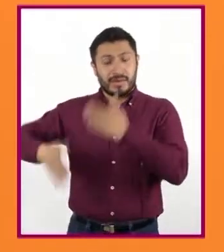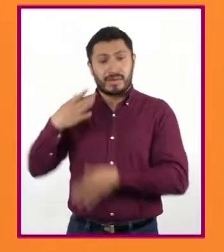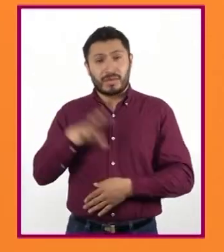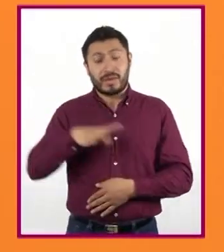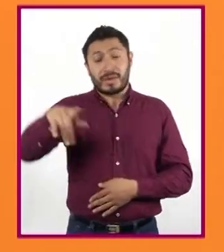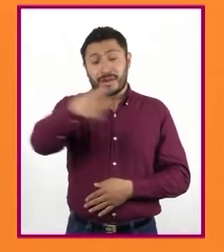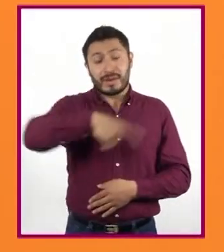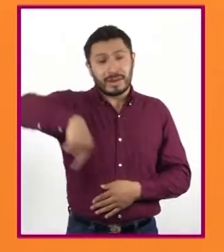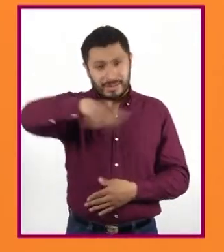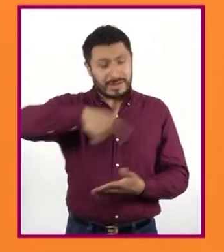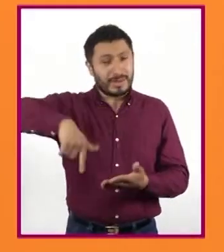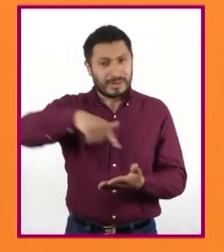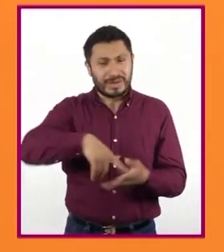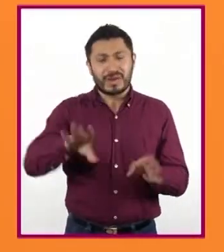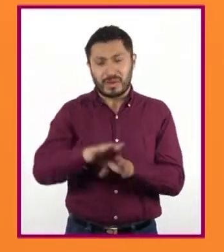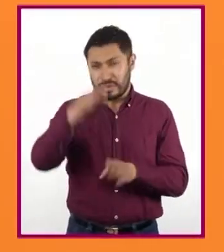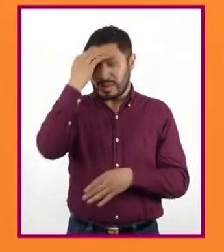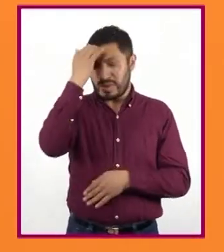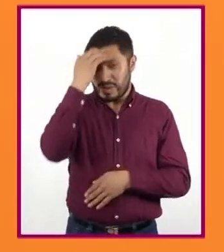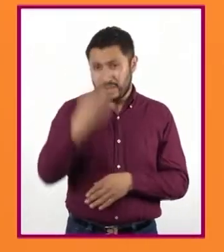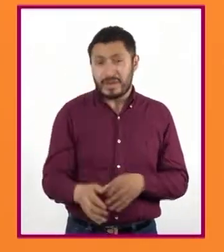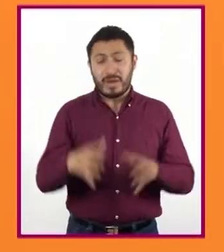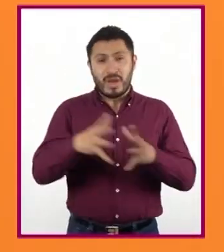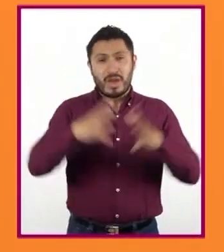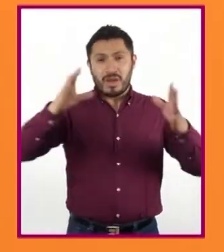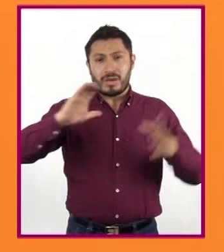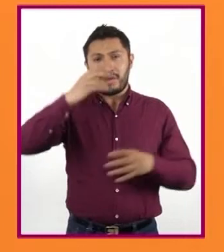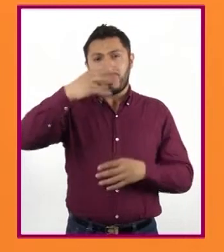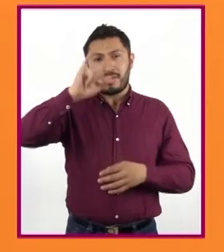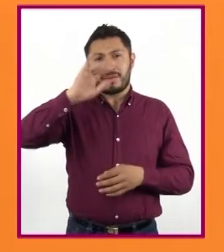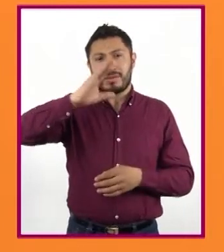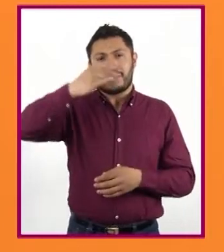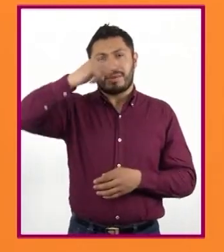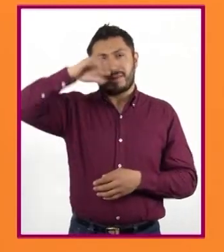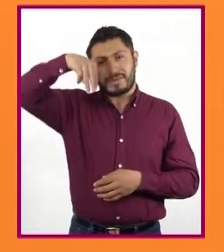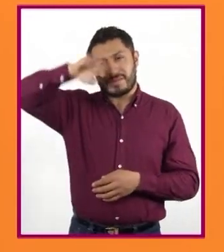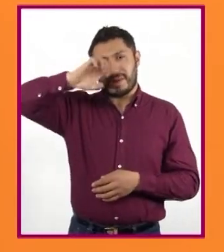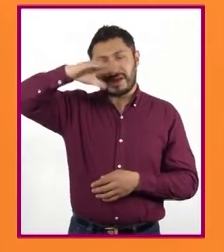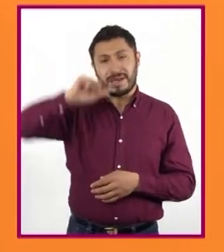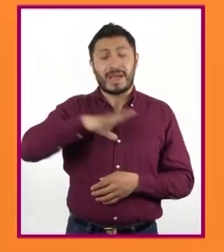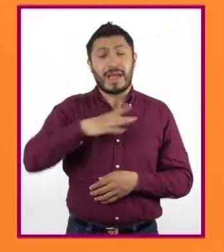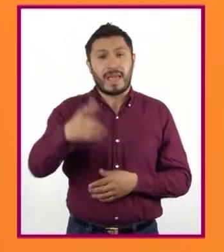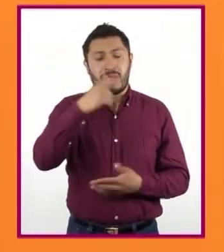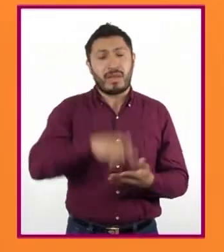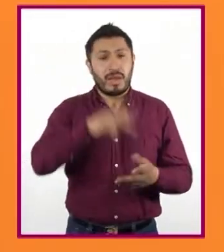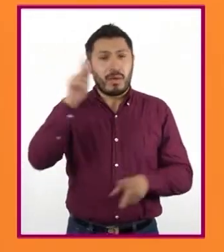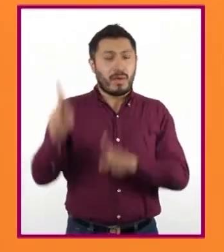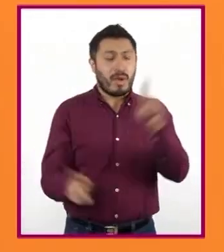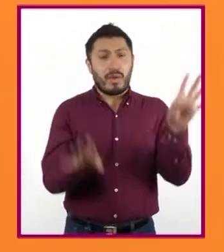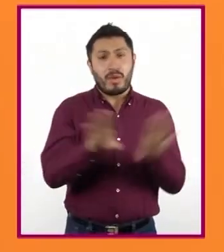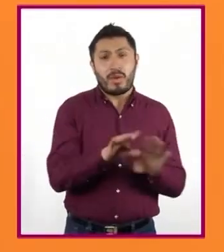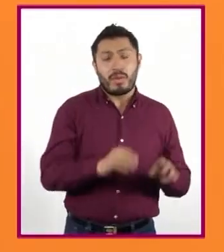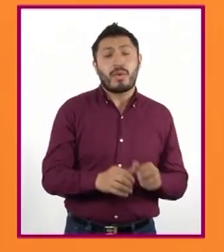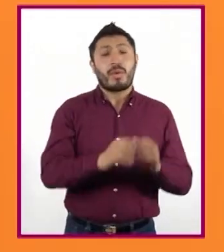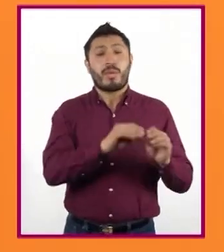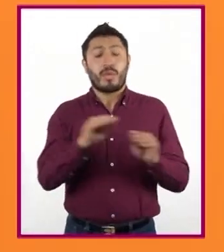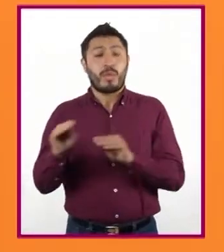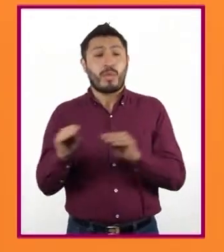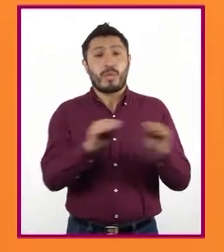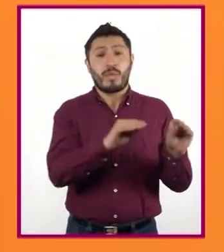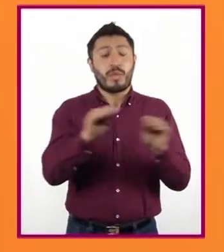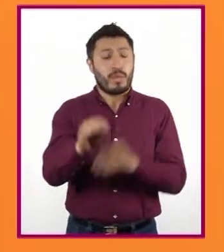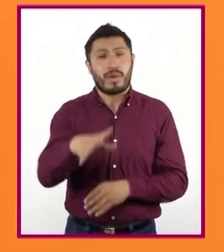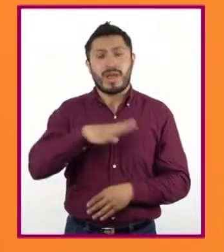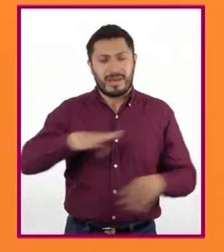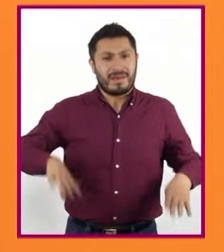extensa región, también conocida como la Gran Chichimeca, estuvo habitada por pueblos sedentarios que no solo poseían rasgos